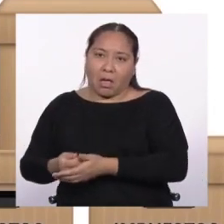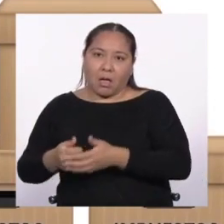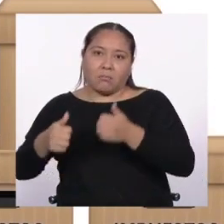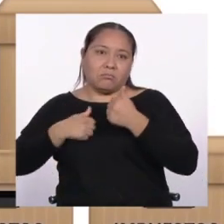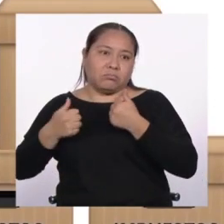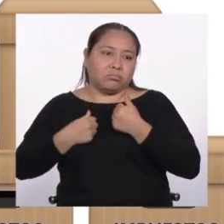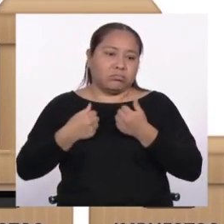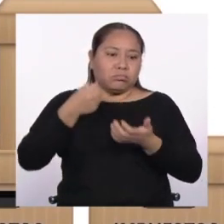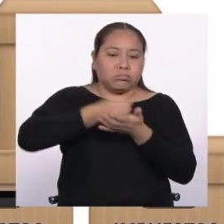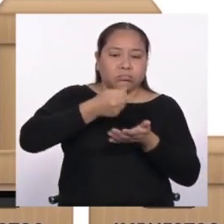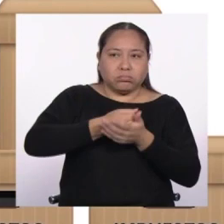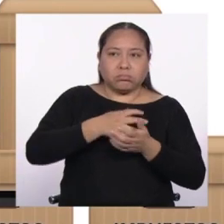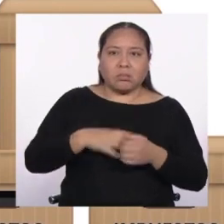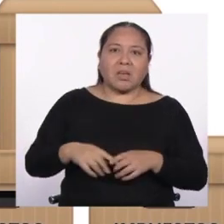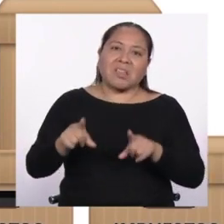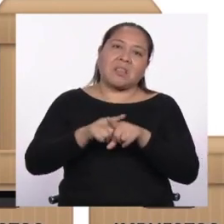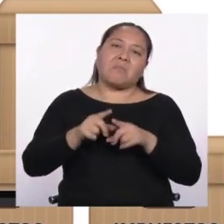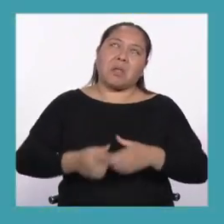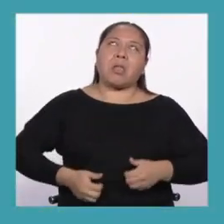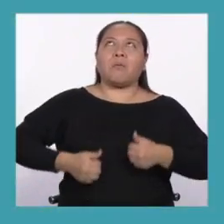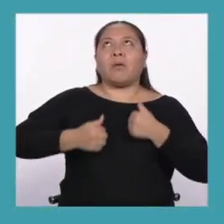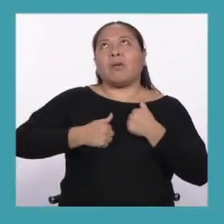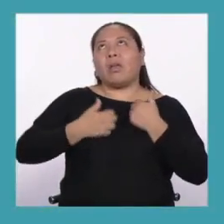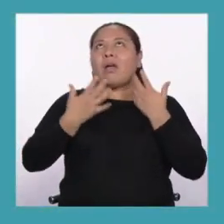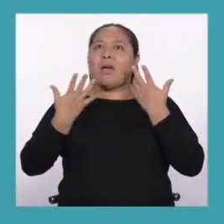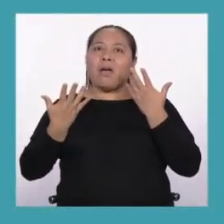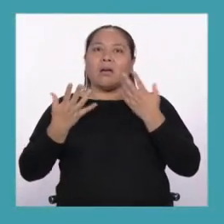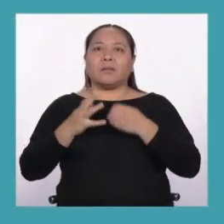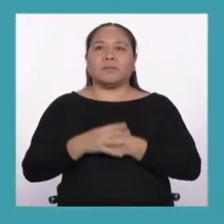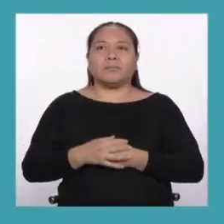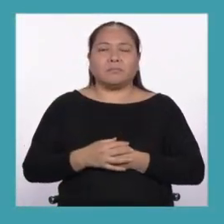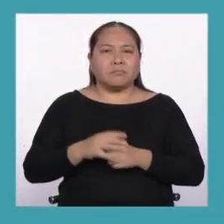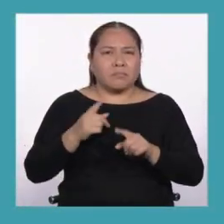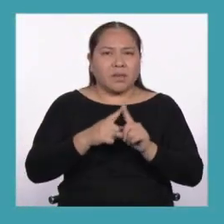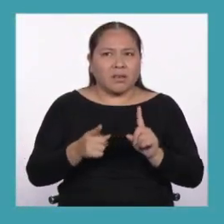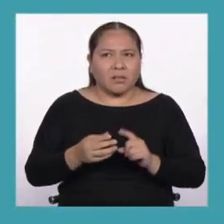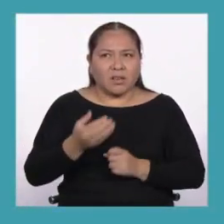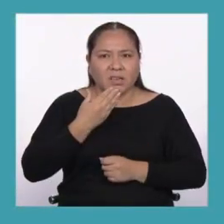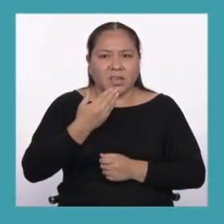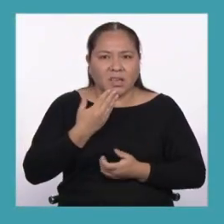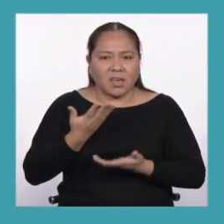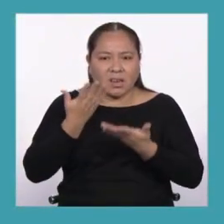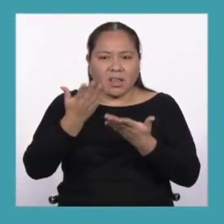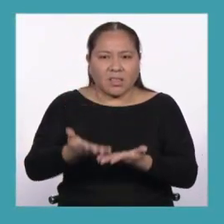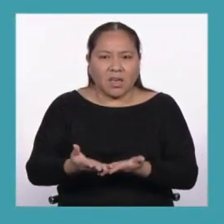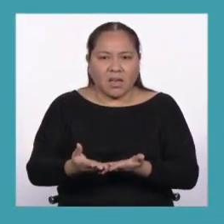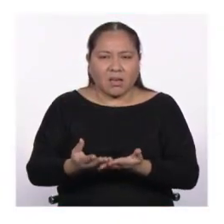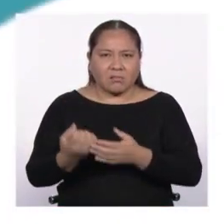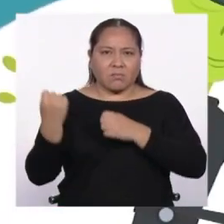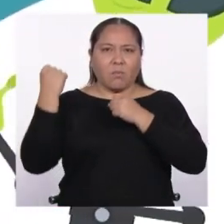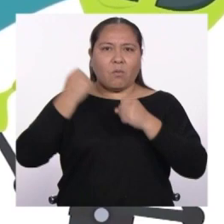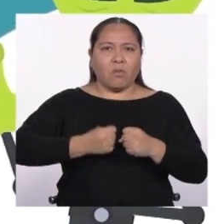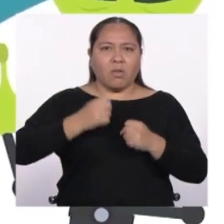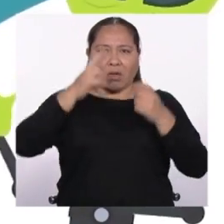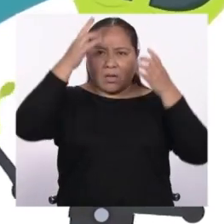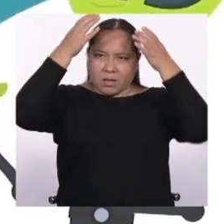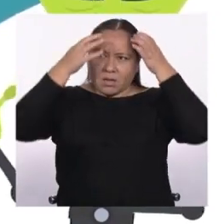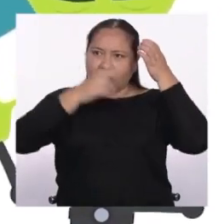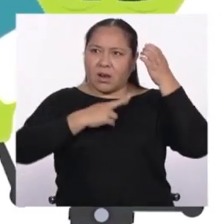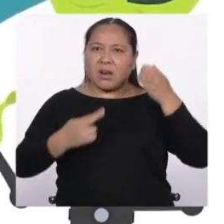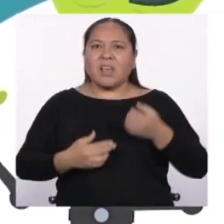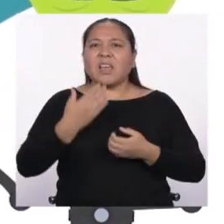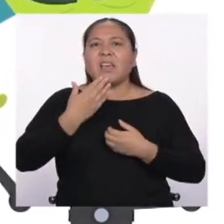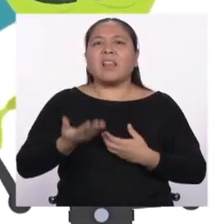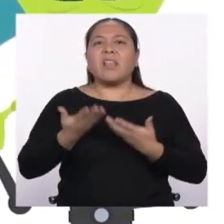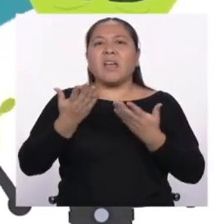Ah, y de paso, darse la gran vida. Pero un momento, ¿quién crees que le otorgaba tremendo poder al rey? ¿Un extraterrestre tal